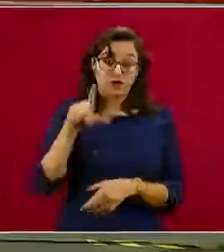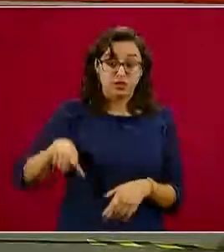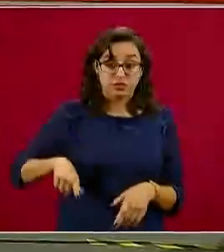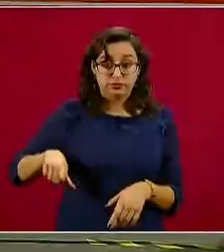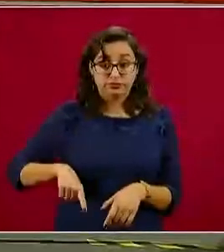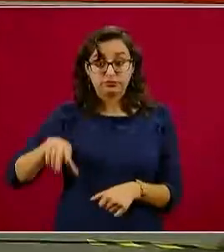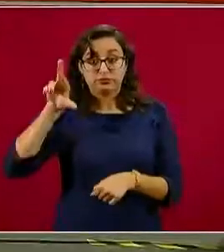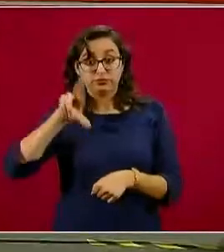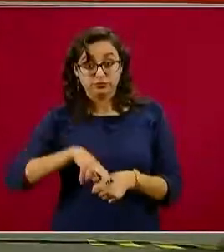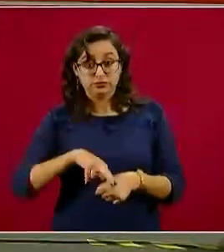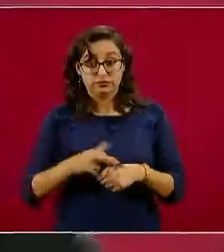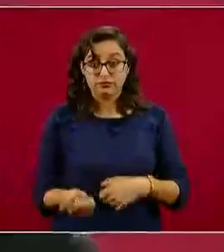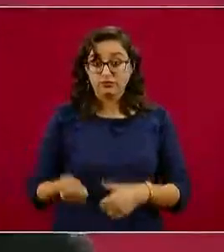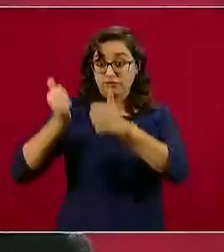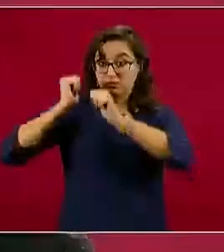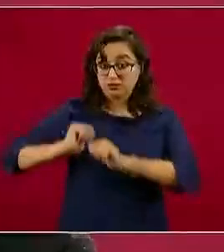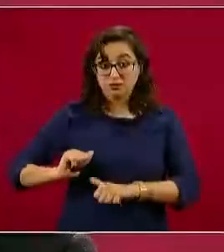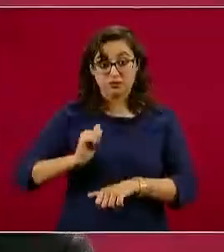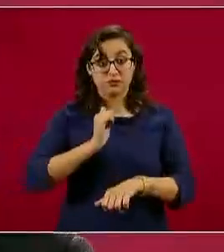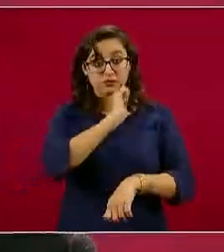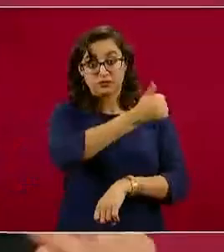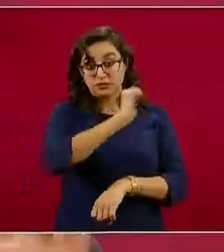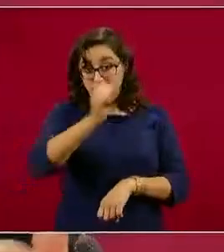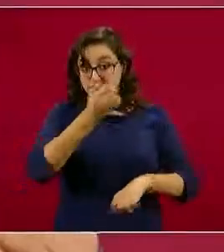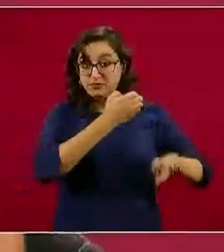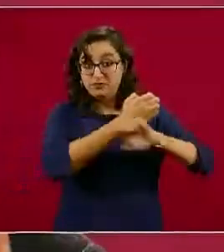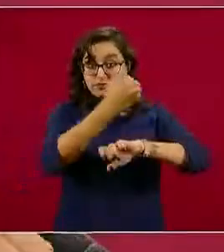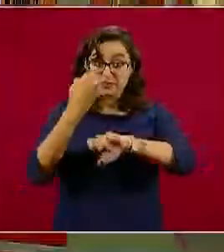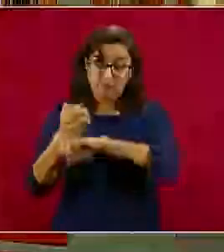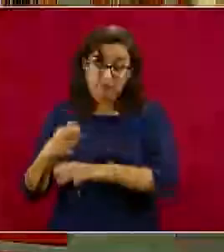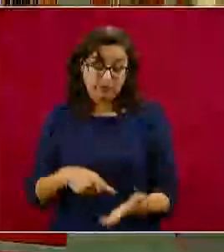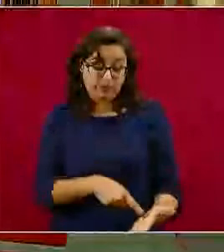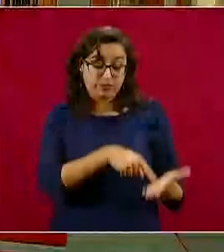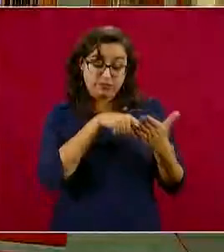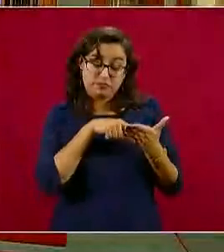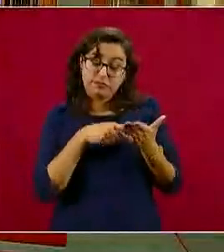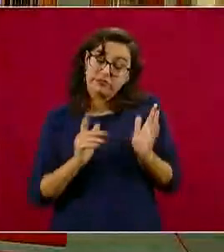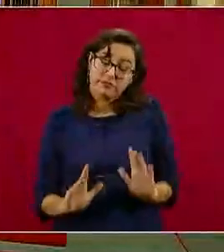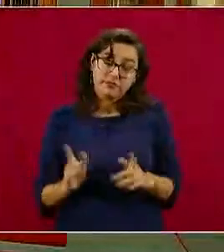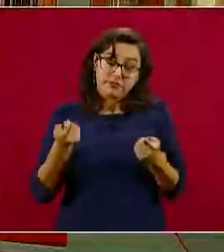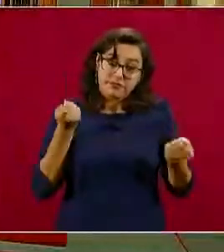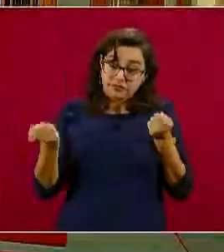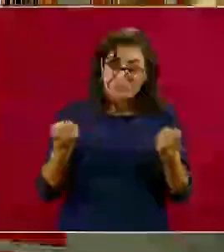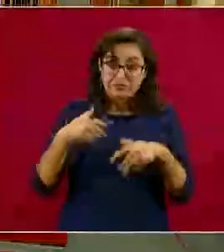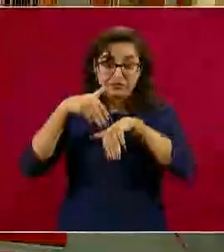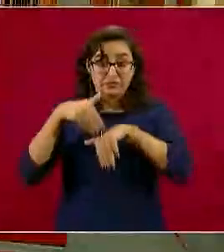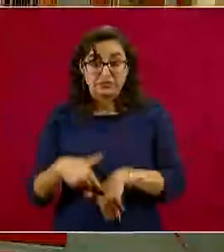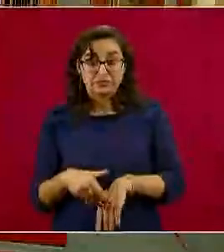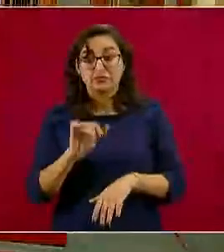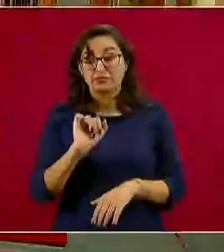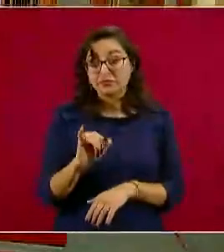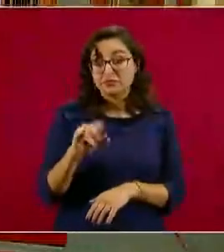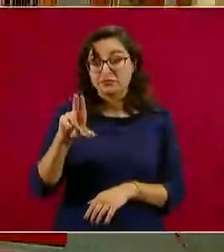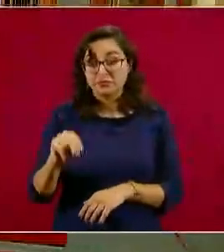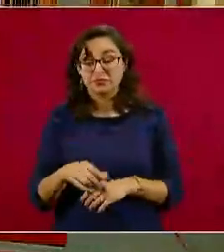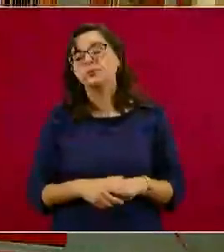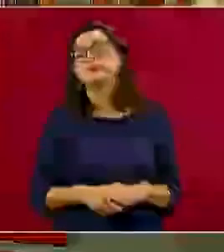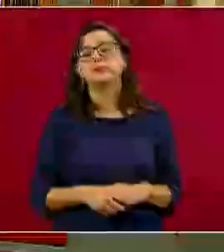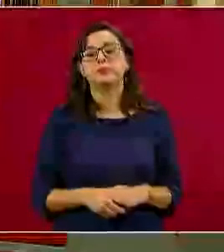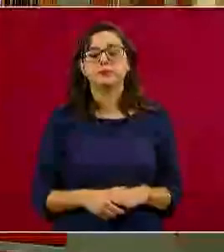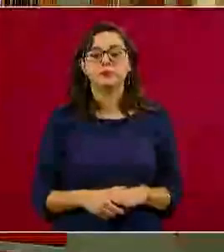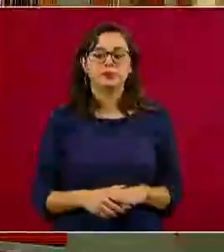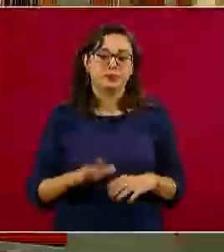las mandatarios y mandatarias estatales han podido seguir de manera directa. La responsabilidad de la